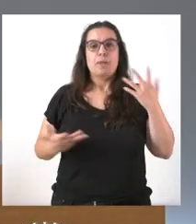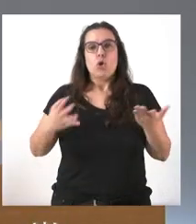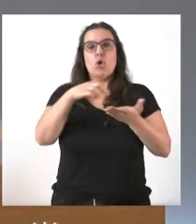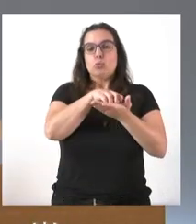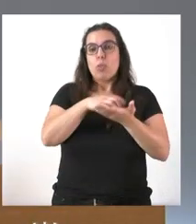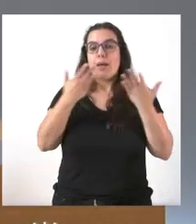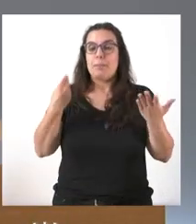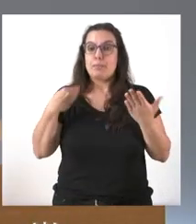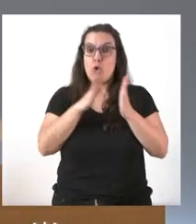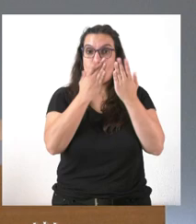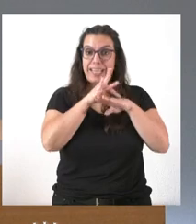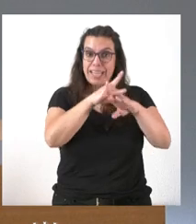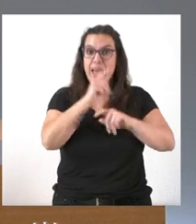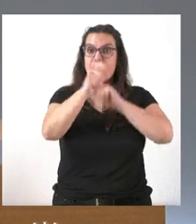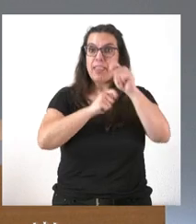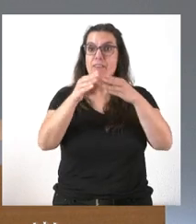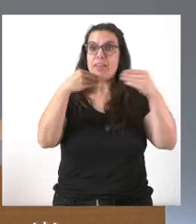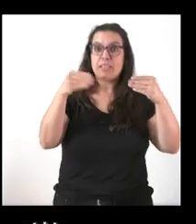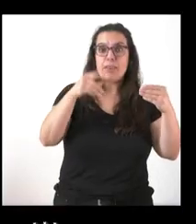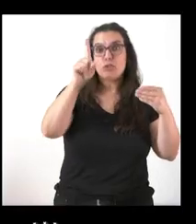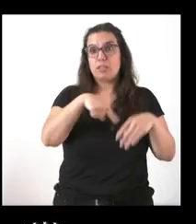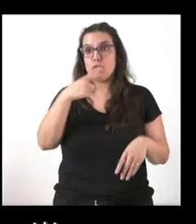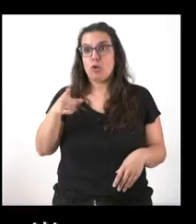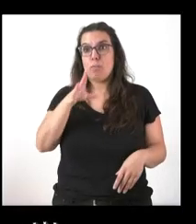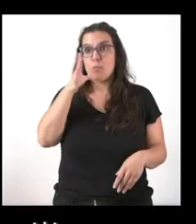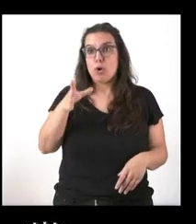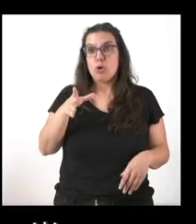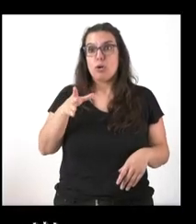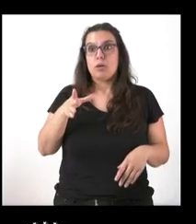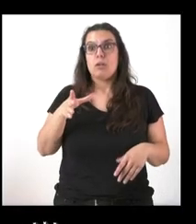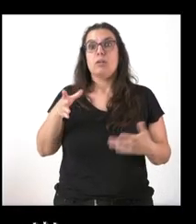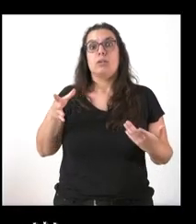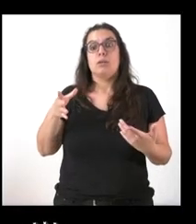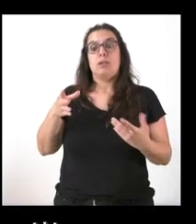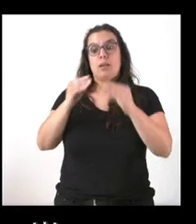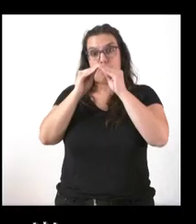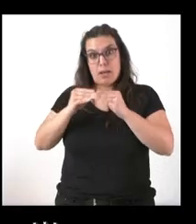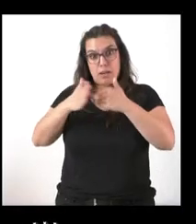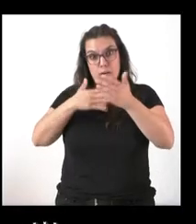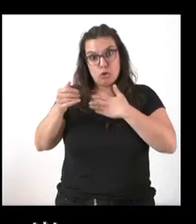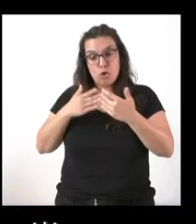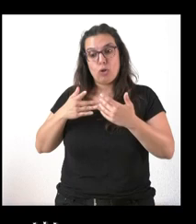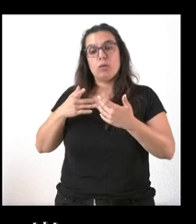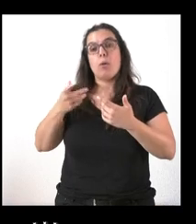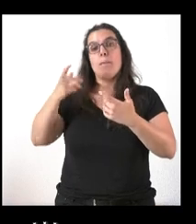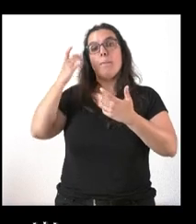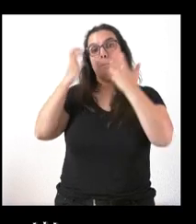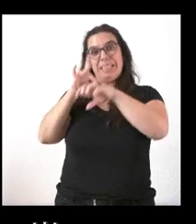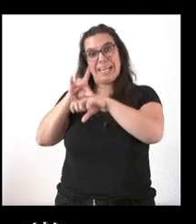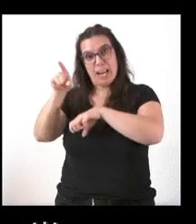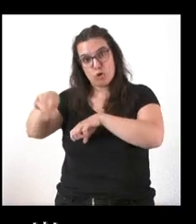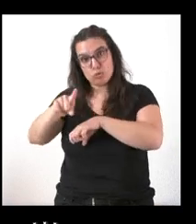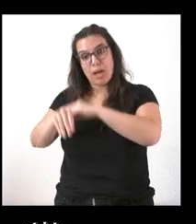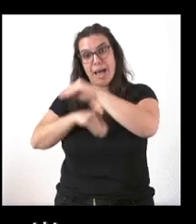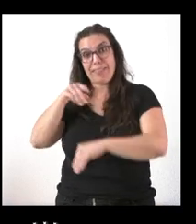saber si esta guía apostará por la flexibilización o no Porque quien elabora la guía es el personal sanitario por lo que usted ha dicho y los veterinarios y son